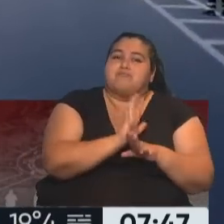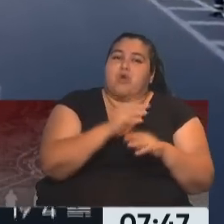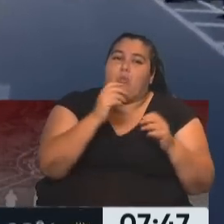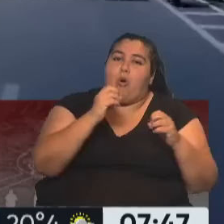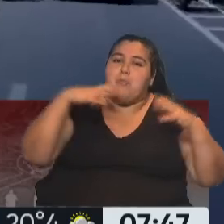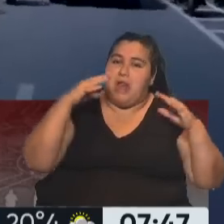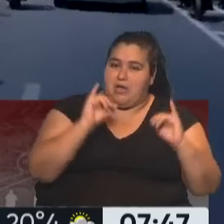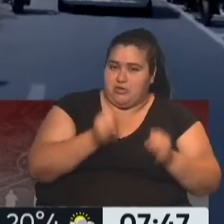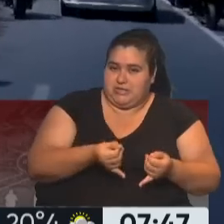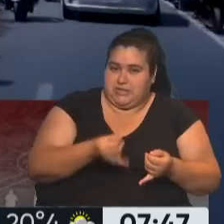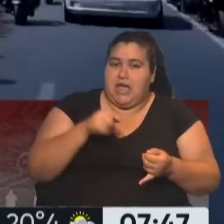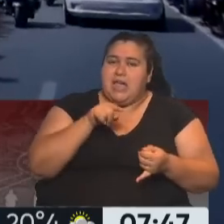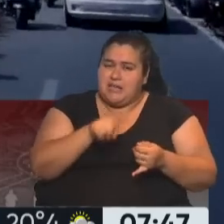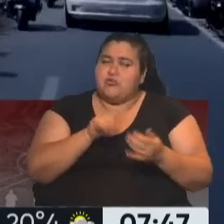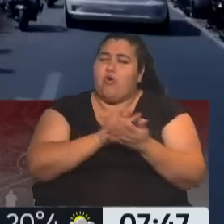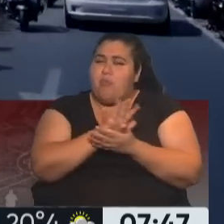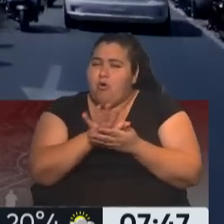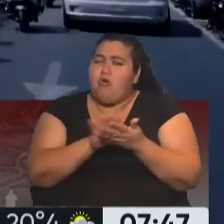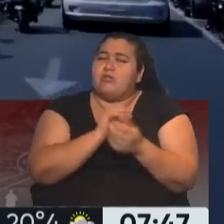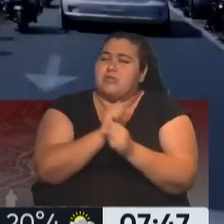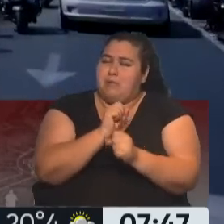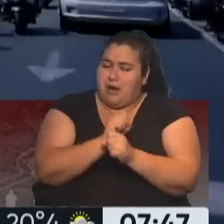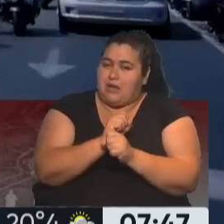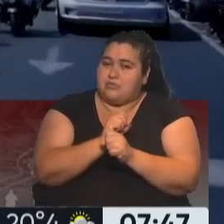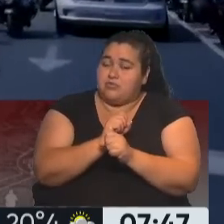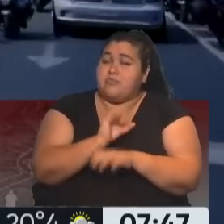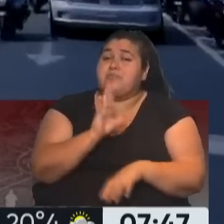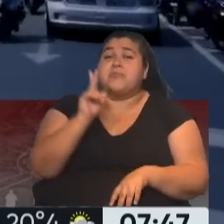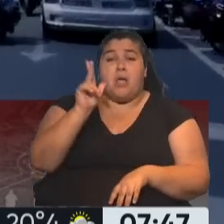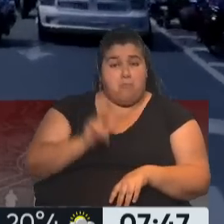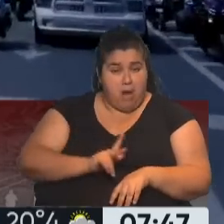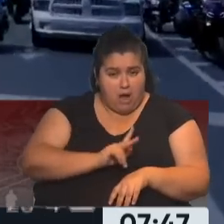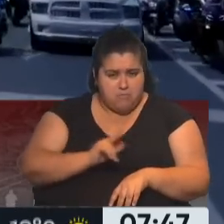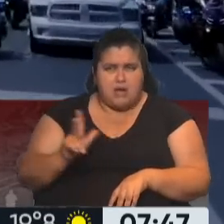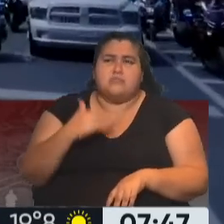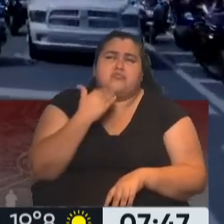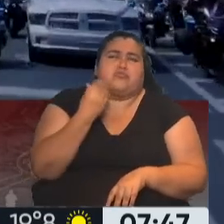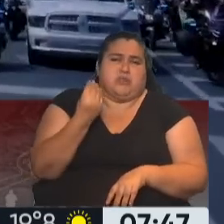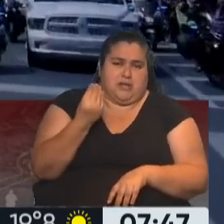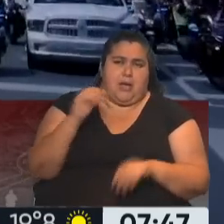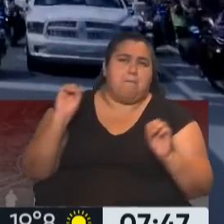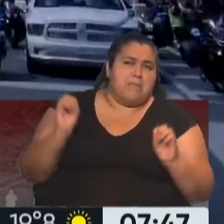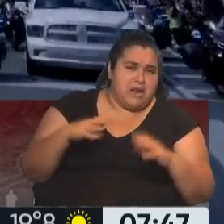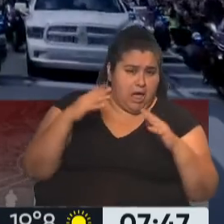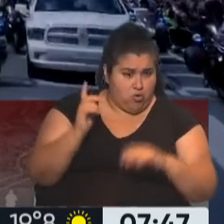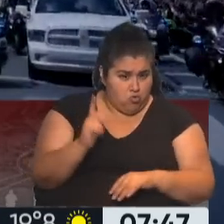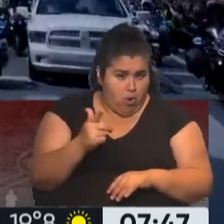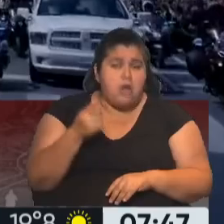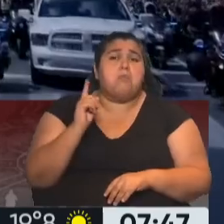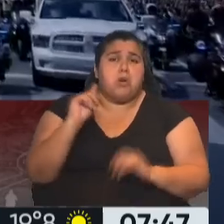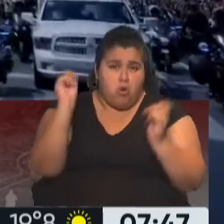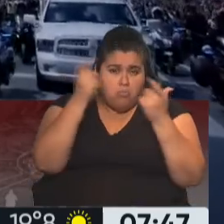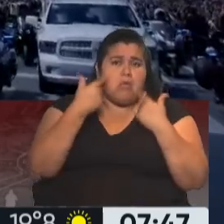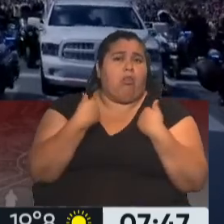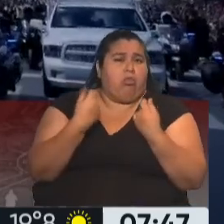y estaban trabajando en eso. Entonces yo no sé, de hecho creo que uno de los papas, no hubo un milagro y el Papa Francisco lo